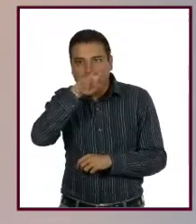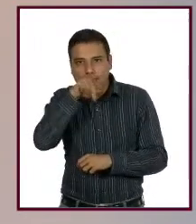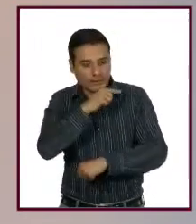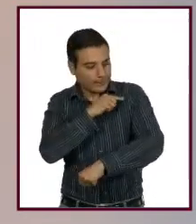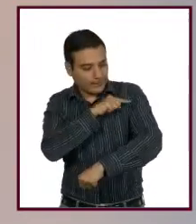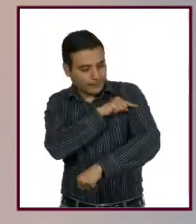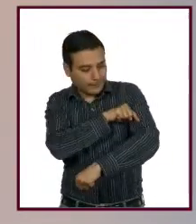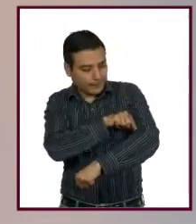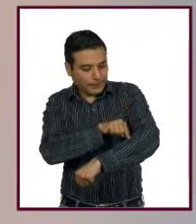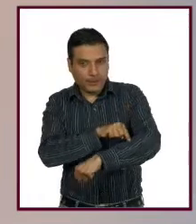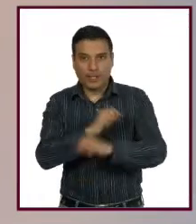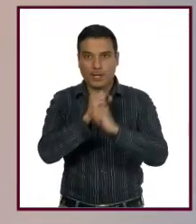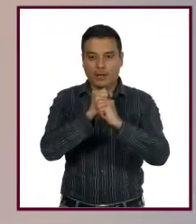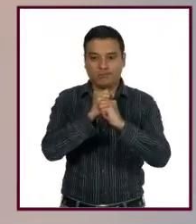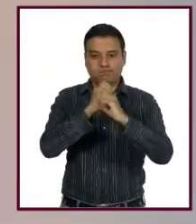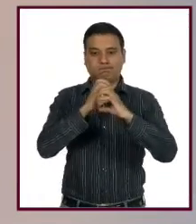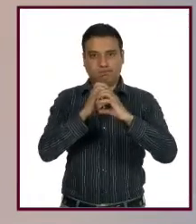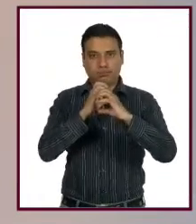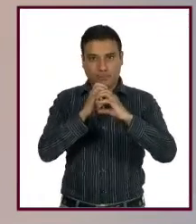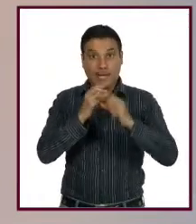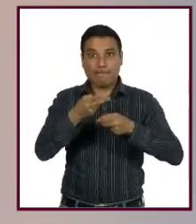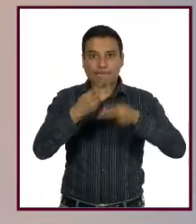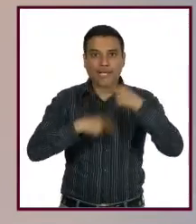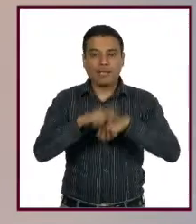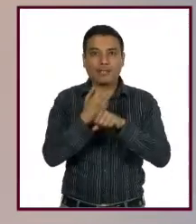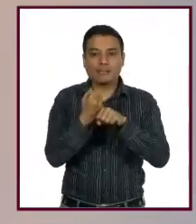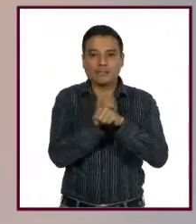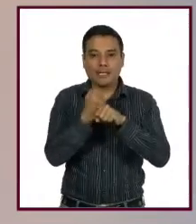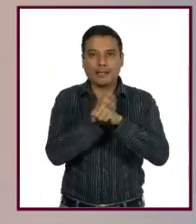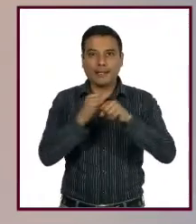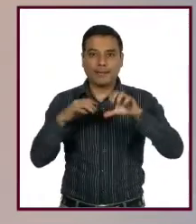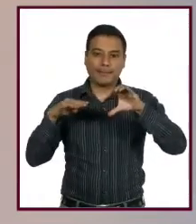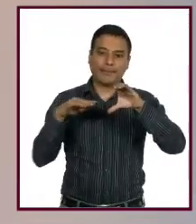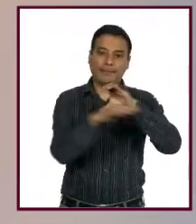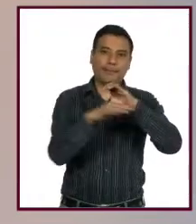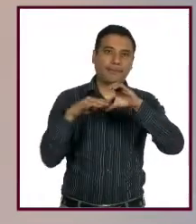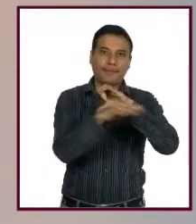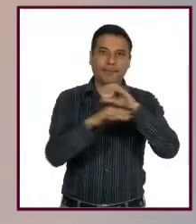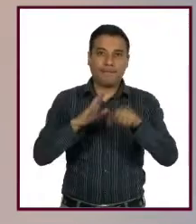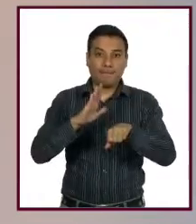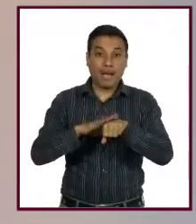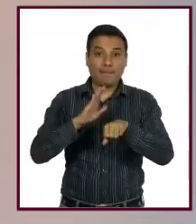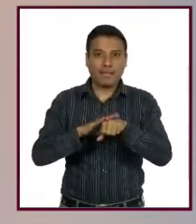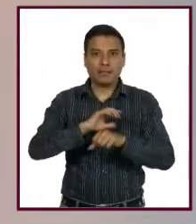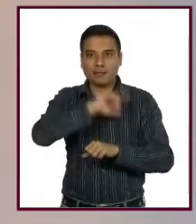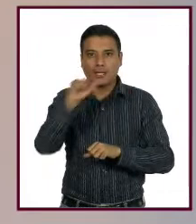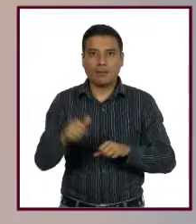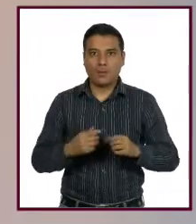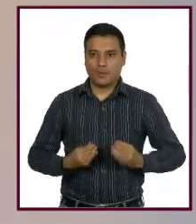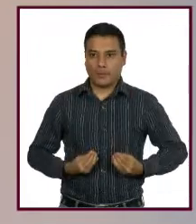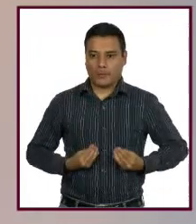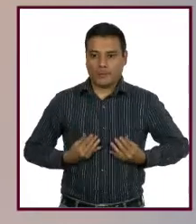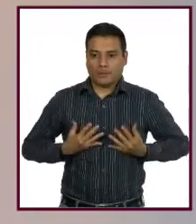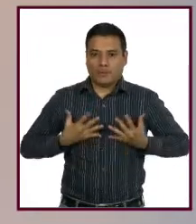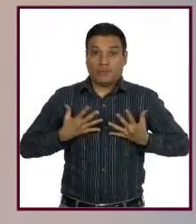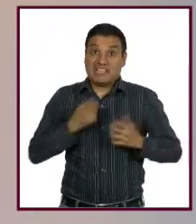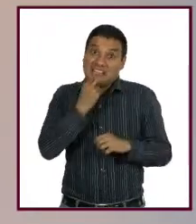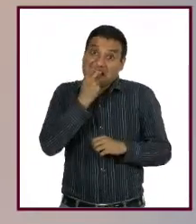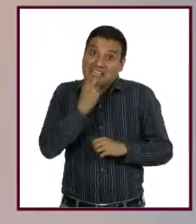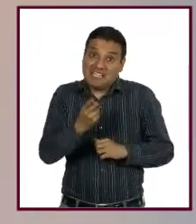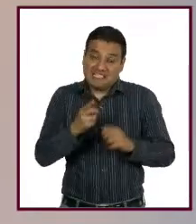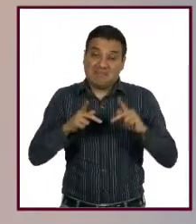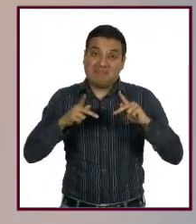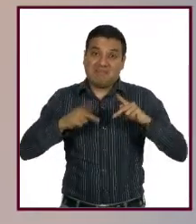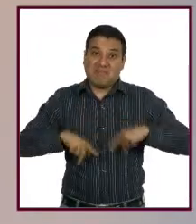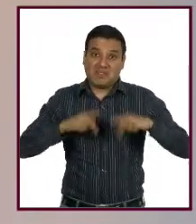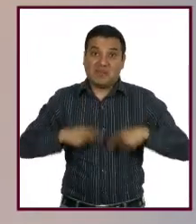para aumentar el flujo sanguíneo y eso comentan que genera este tipo de aumento de satisfacción en